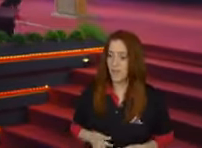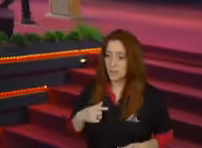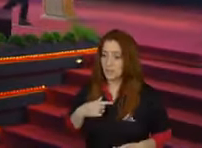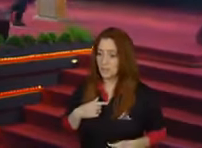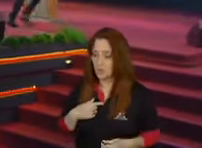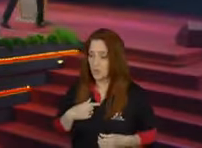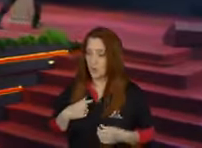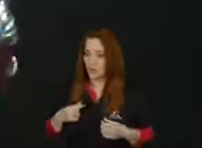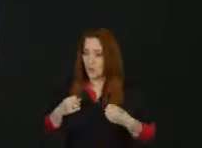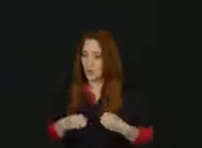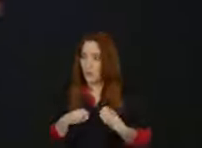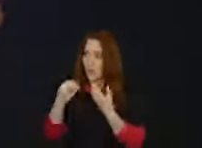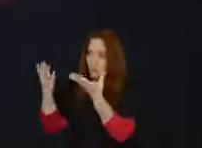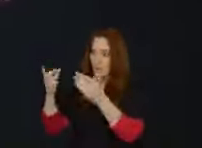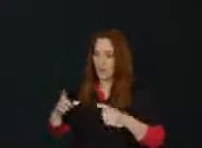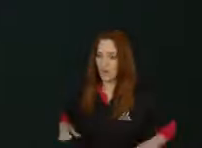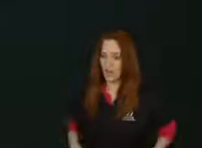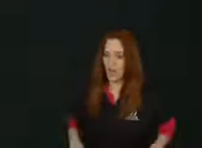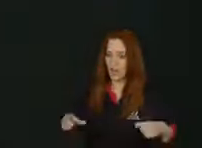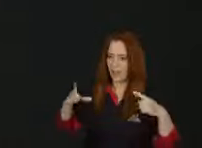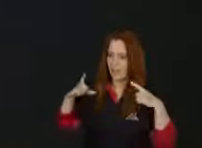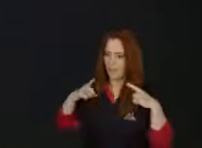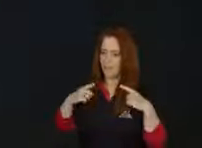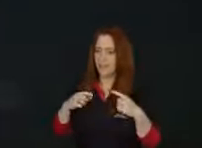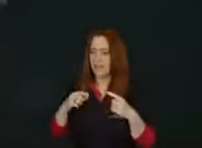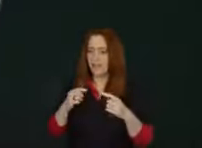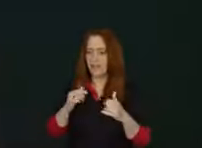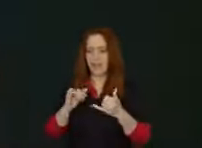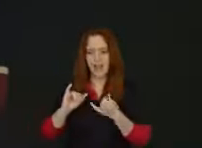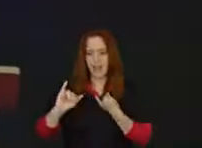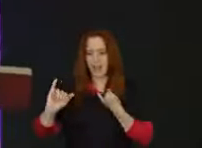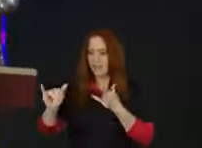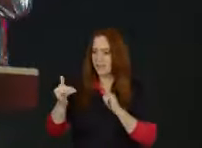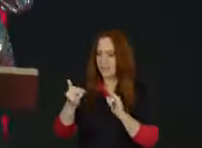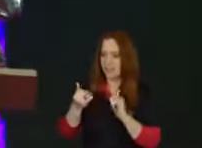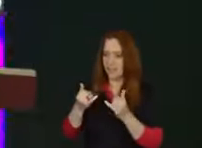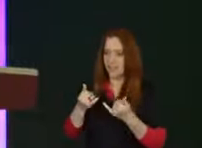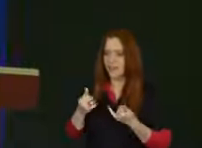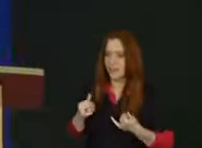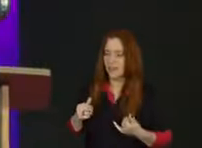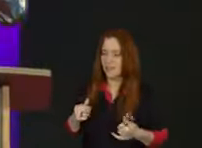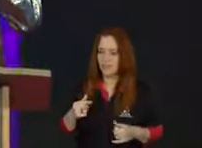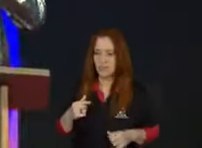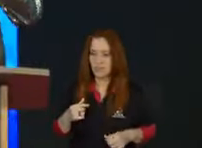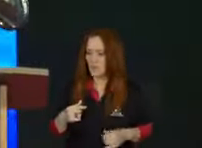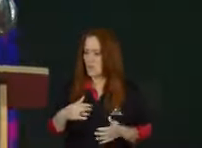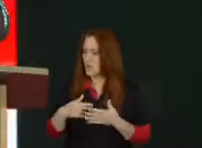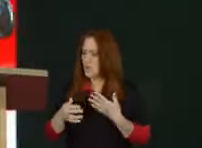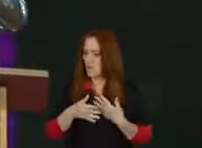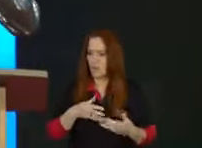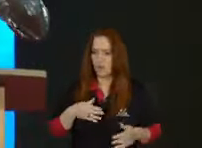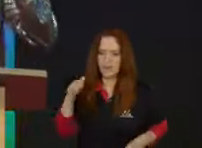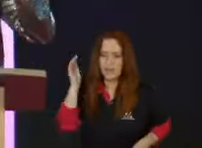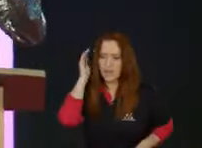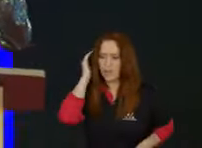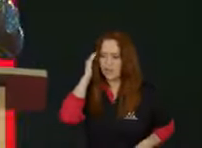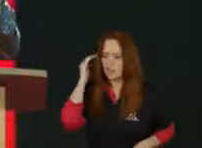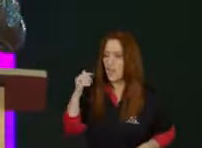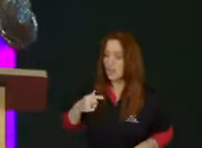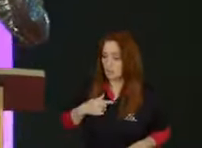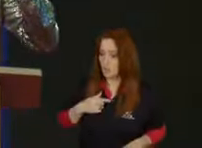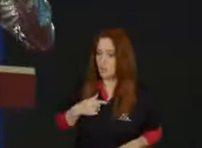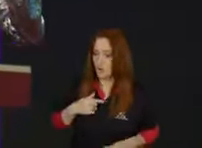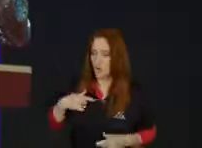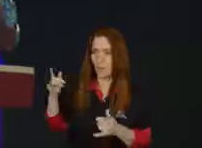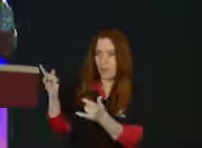la vida entera a Jesús, la vida entera. Y que piensen lo que quieran, pues me